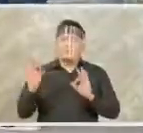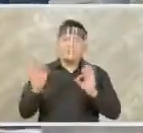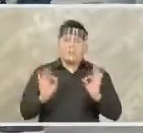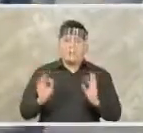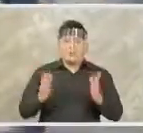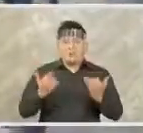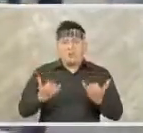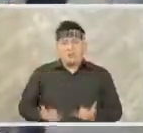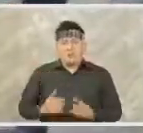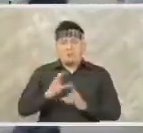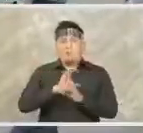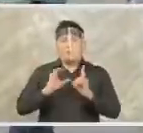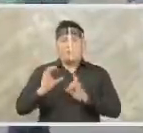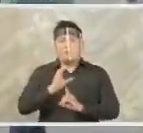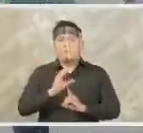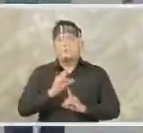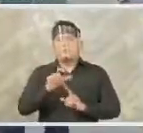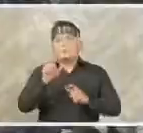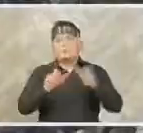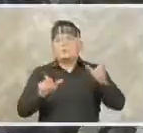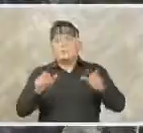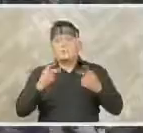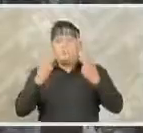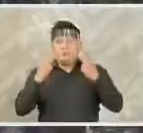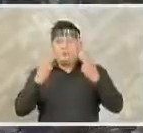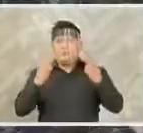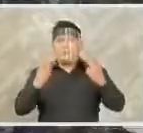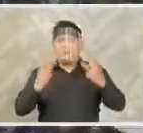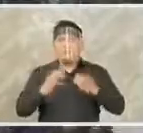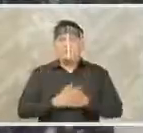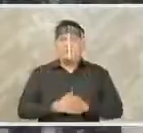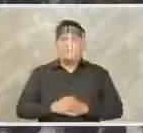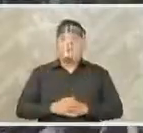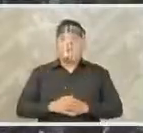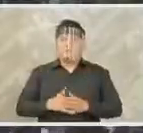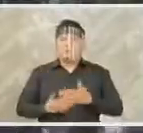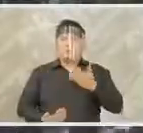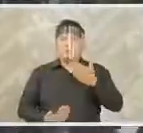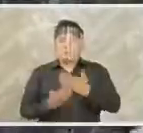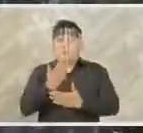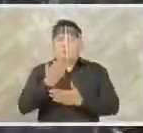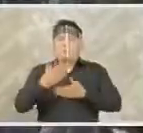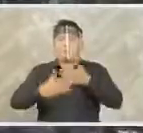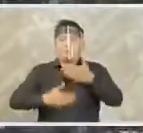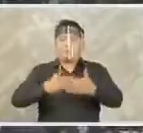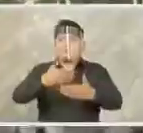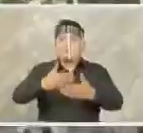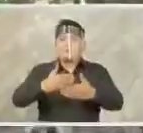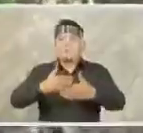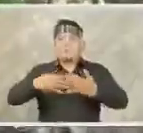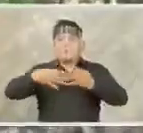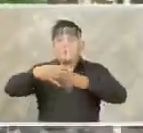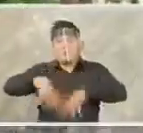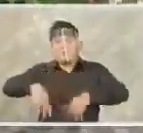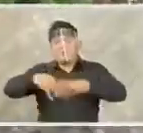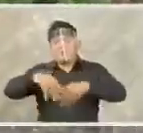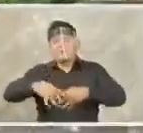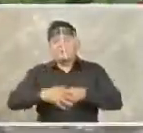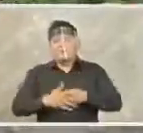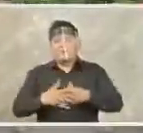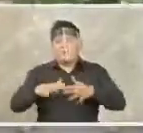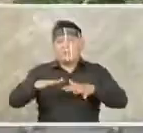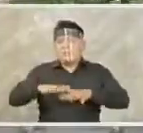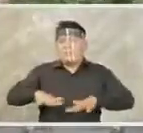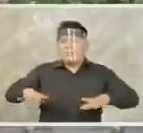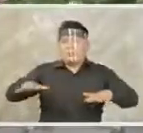cultura ciudadana y como lo estamos viendo en pantalla, fuimos generando procesos de instrucción en calle, en sitio, para que